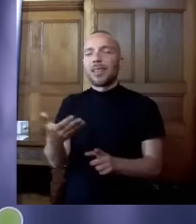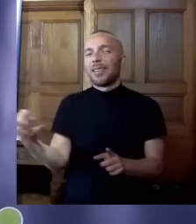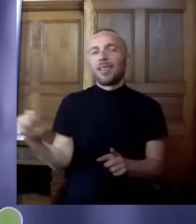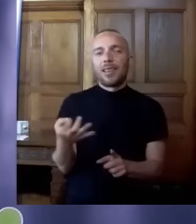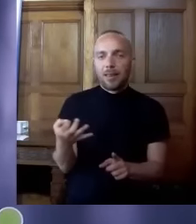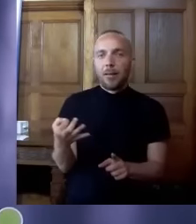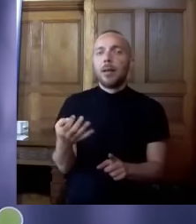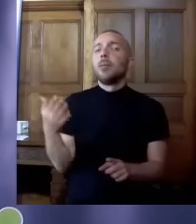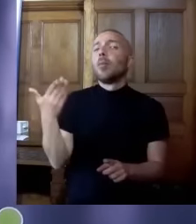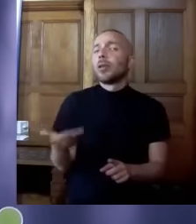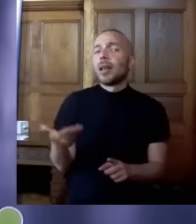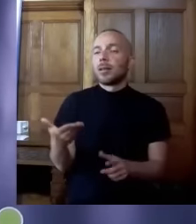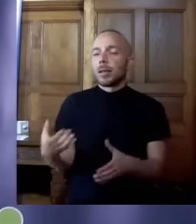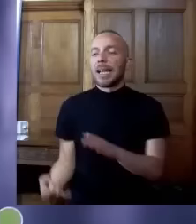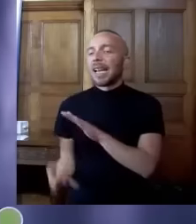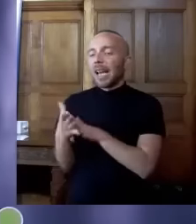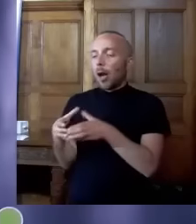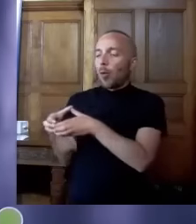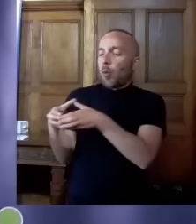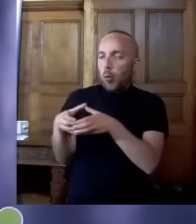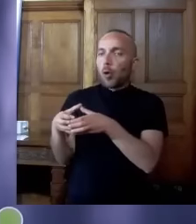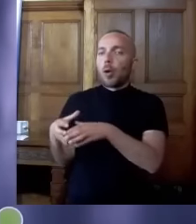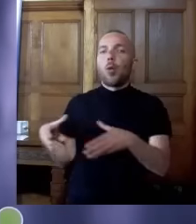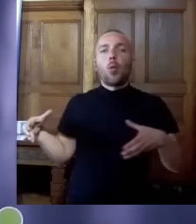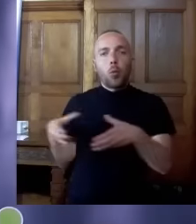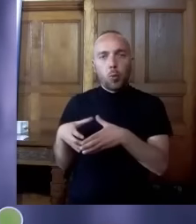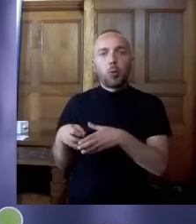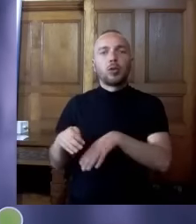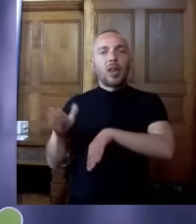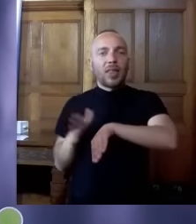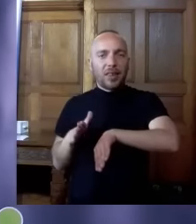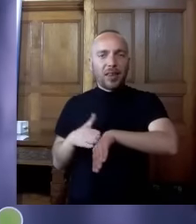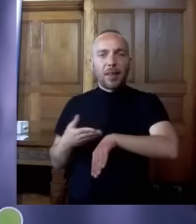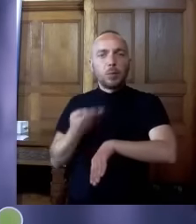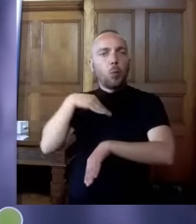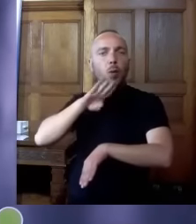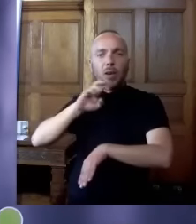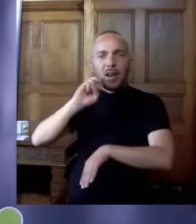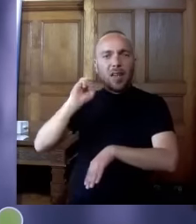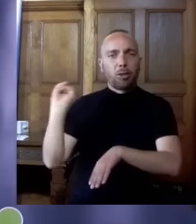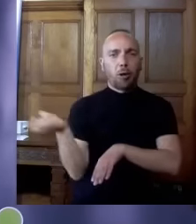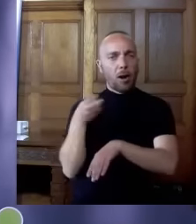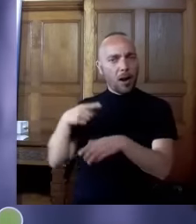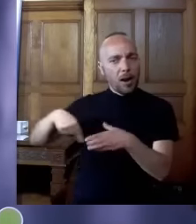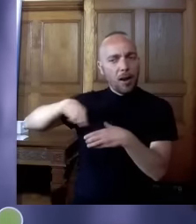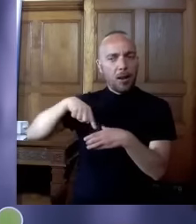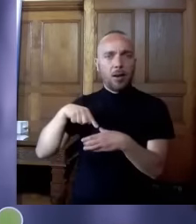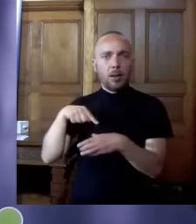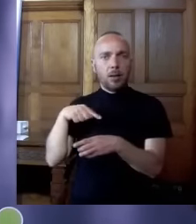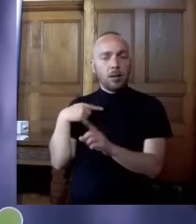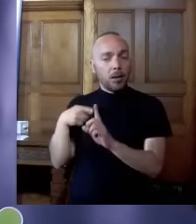era construir un bloque con las fuerzas de izquierdas un bloque plurinacional que sabíamos que era condición de